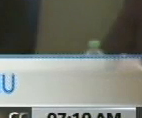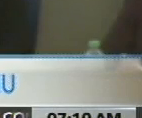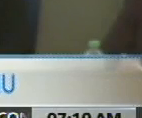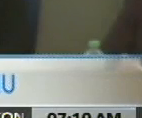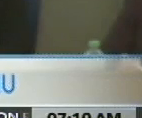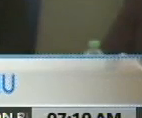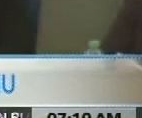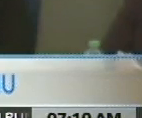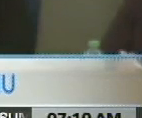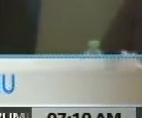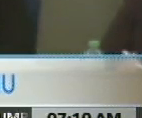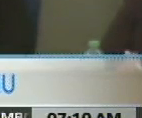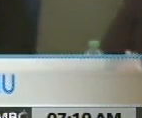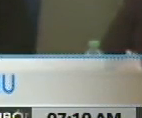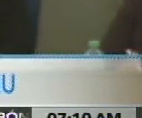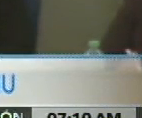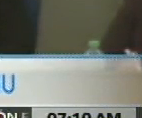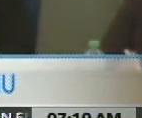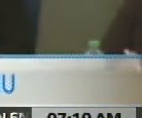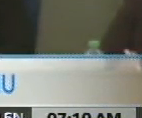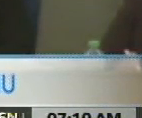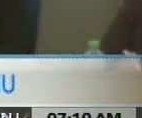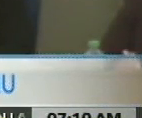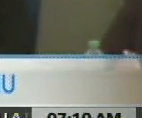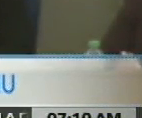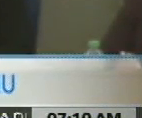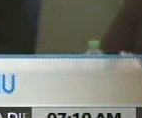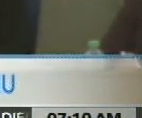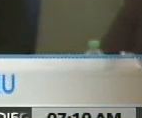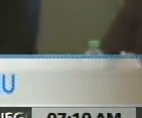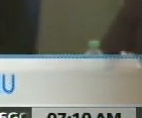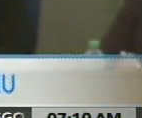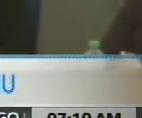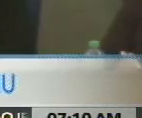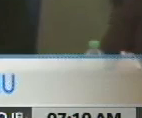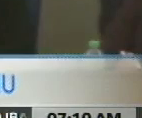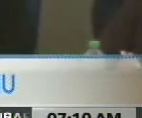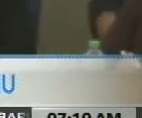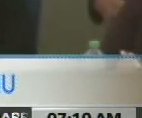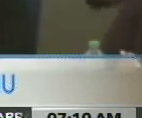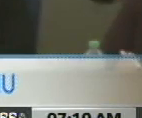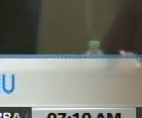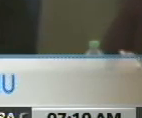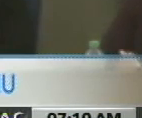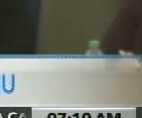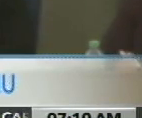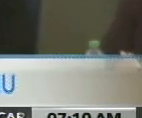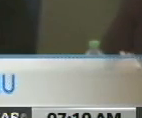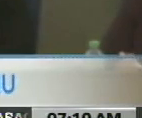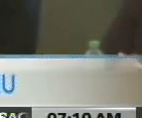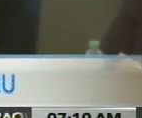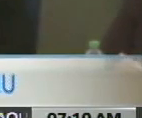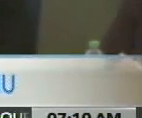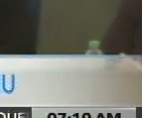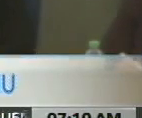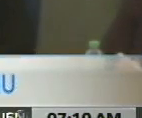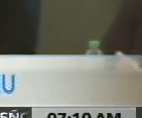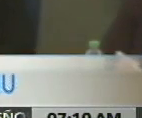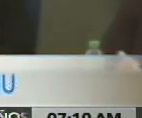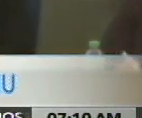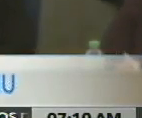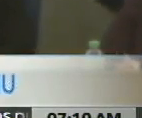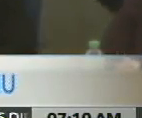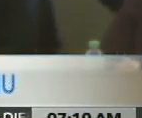la obtención del consentimiento libre, previo e informado. Ejemplo de ello es el Plan Estratégico para la Conservación del Patrimonio Natural